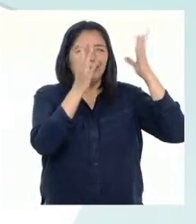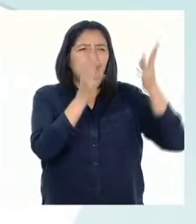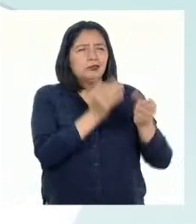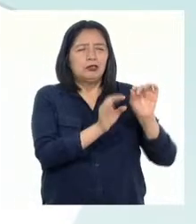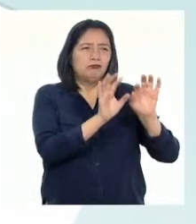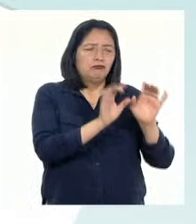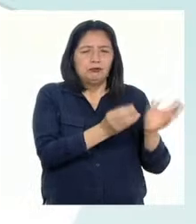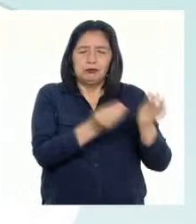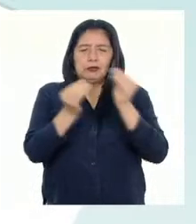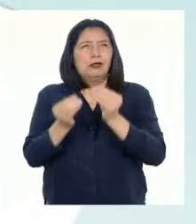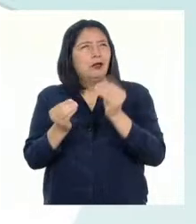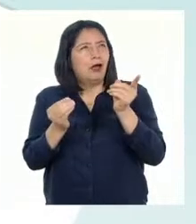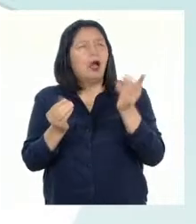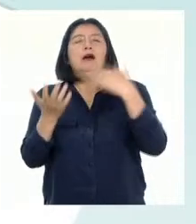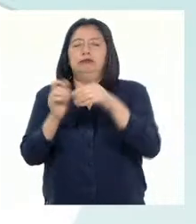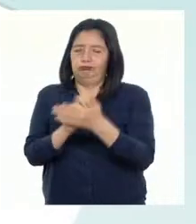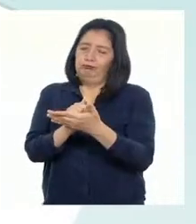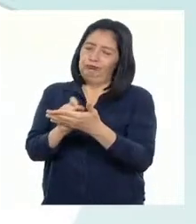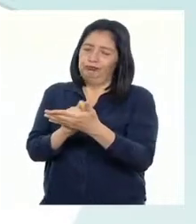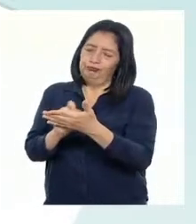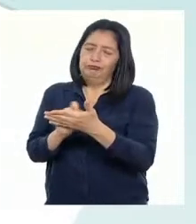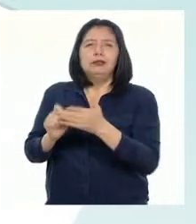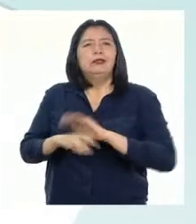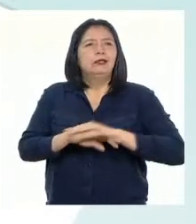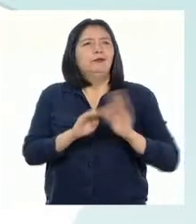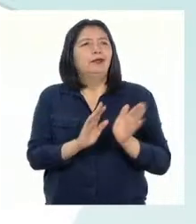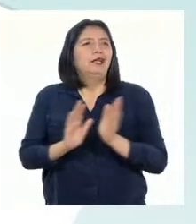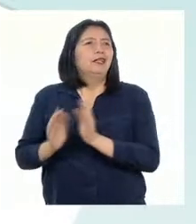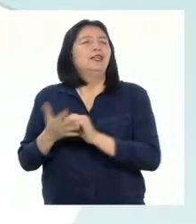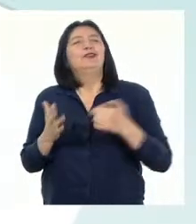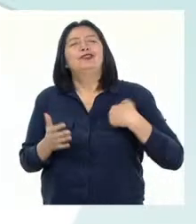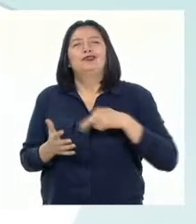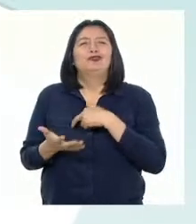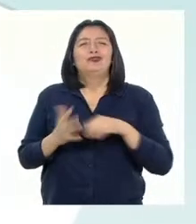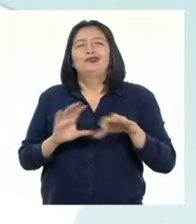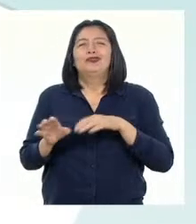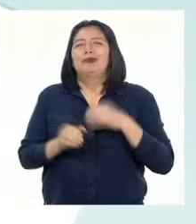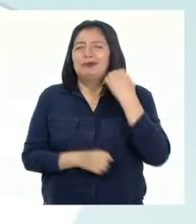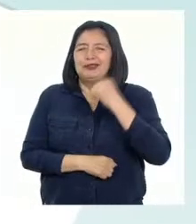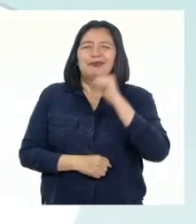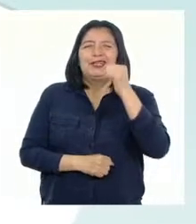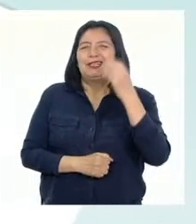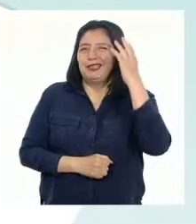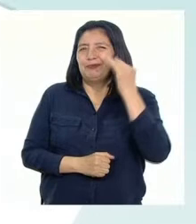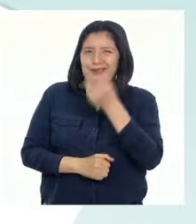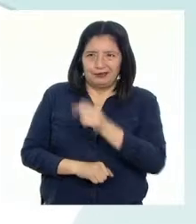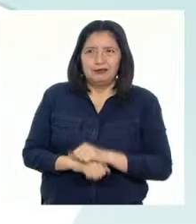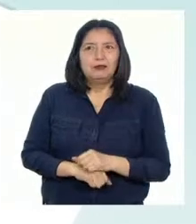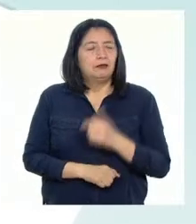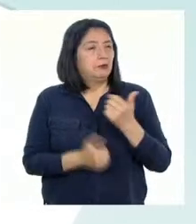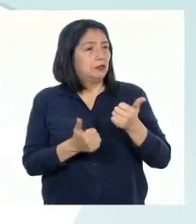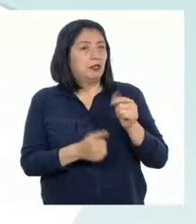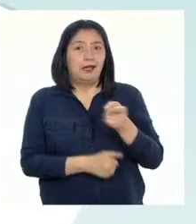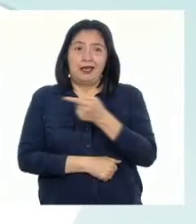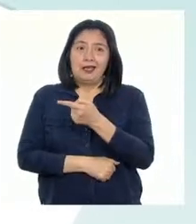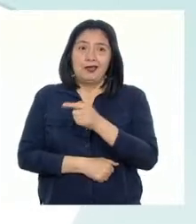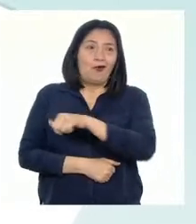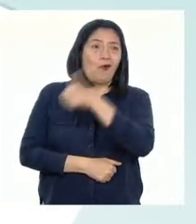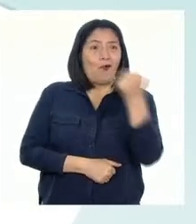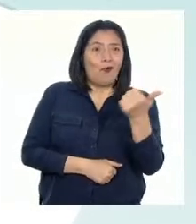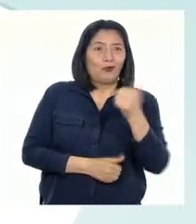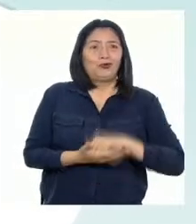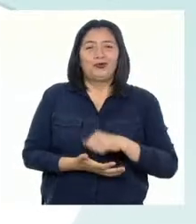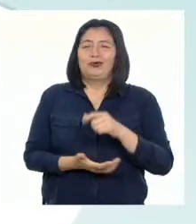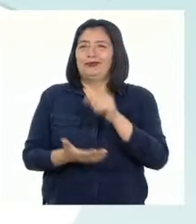maestros, escribir los programas y de planear nuestras aventuras. ¡Genial! Aquí tenemos a nuestro